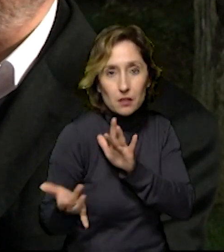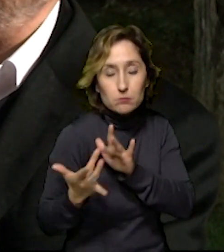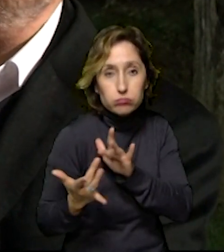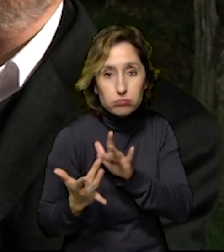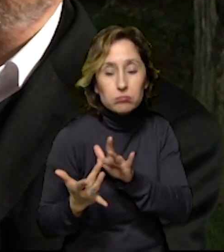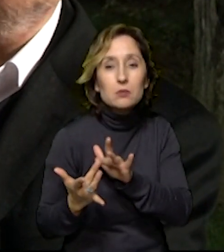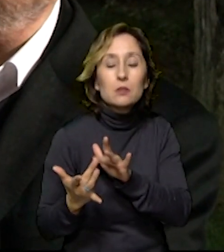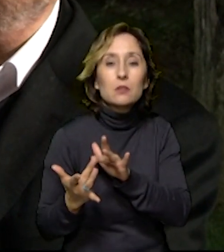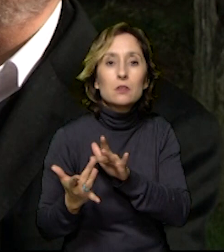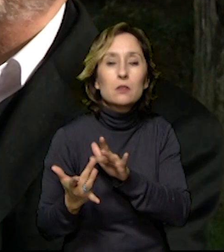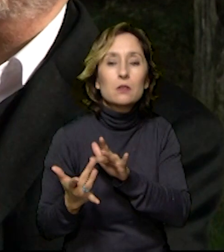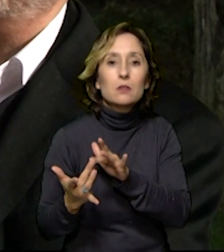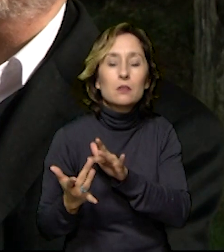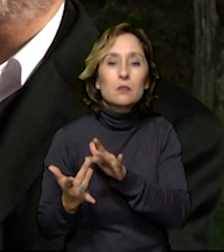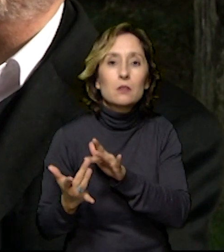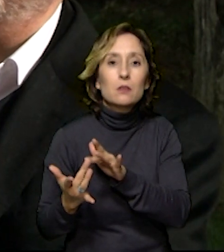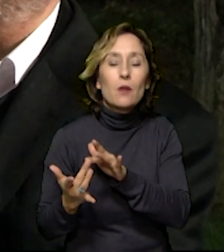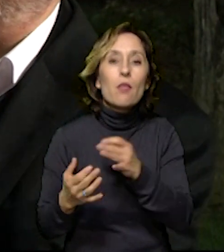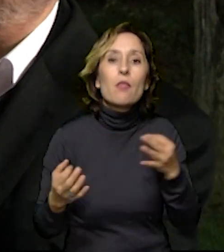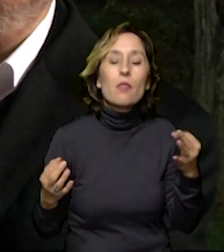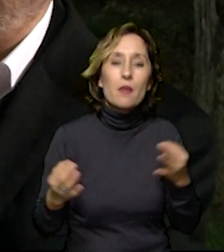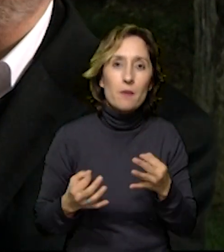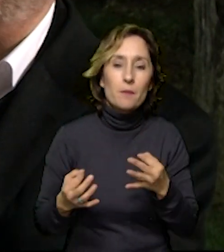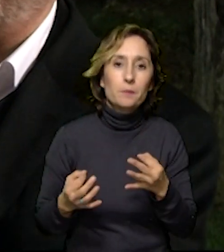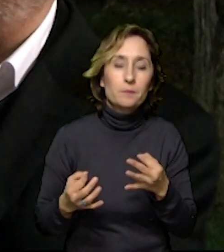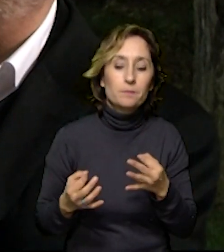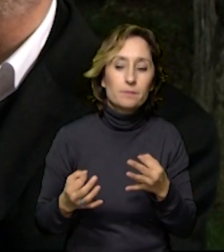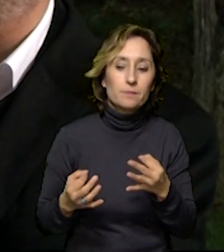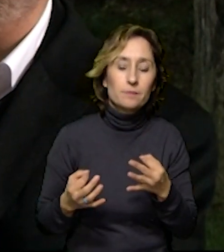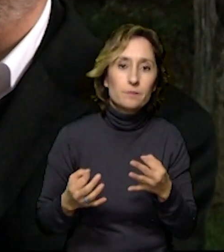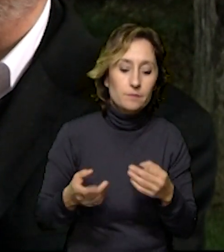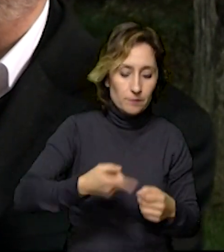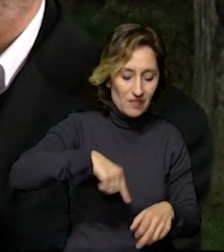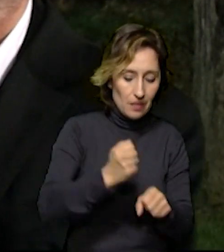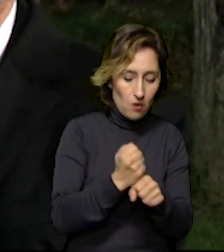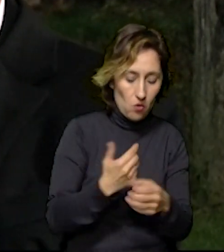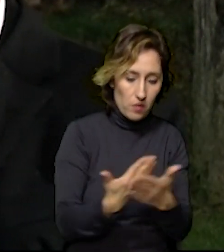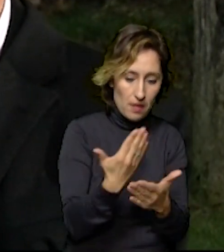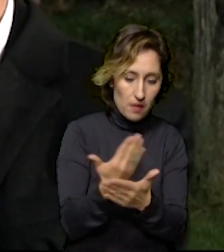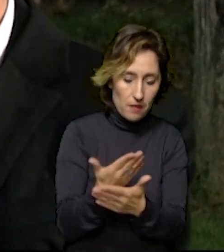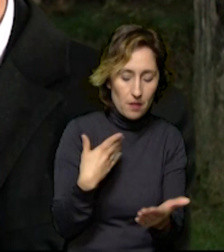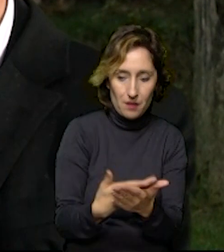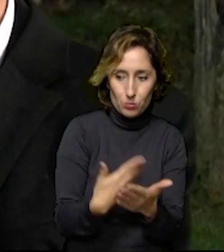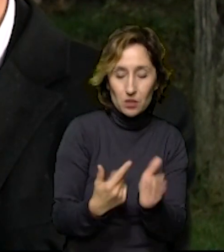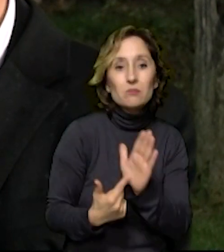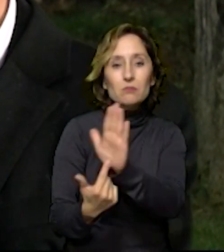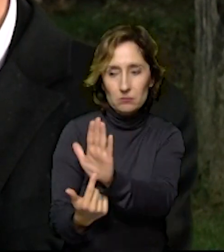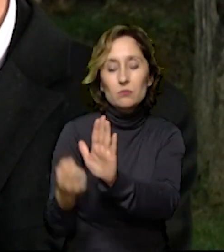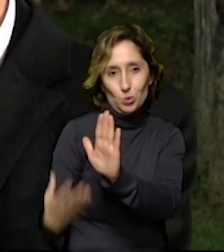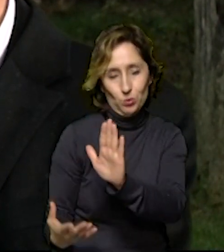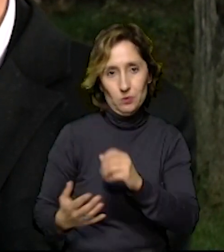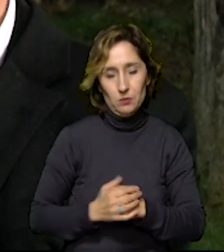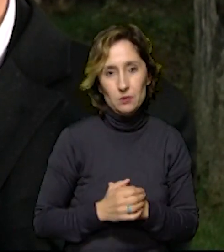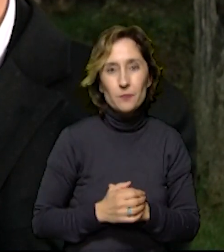ellas, y también hay que demostrarles que el trabajo del día a día no les defrauda. Pero las asociaciones